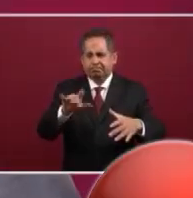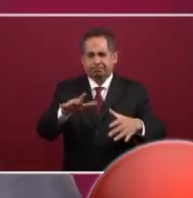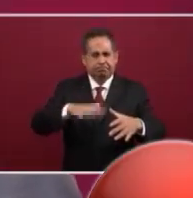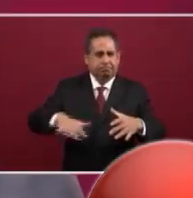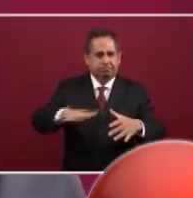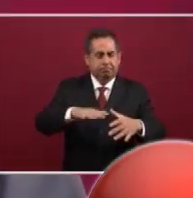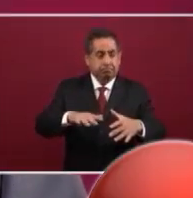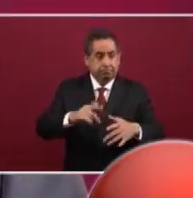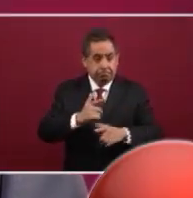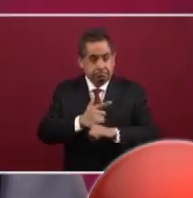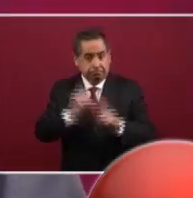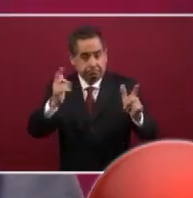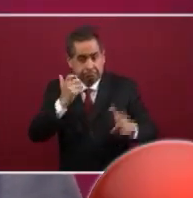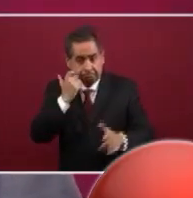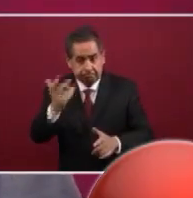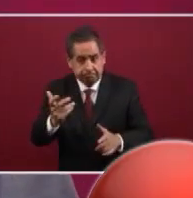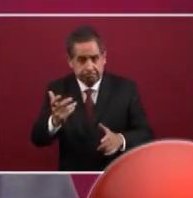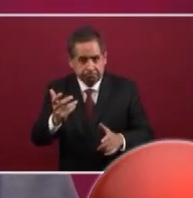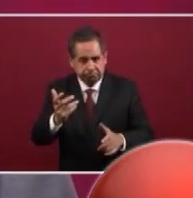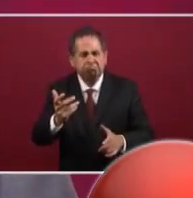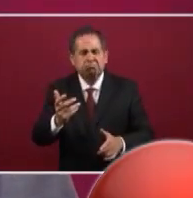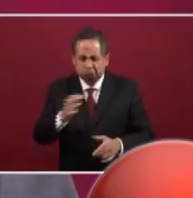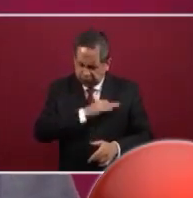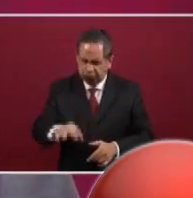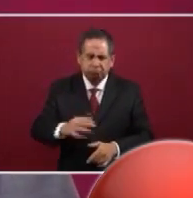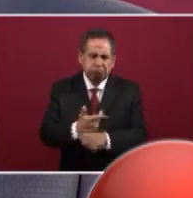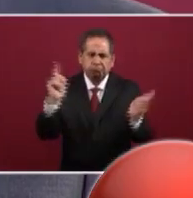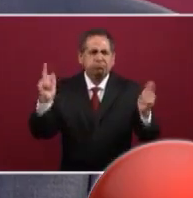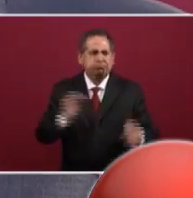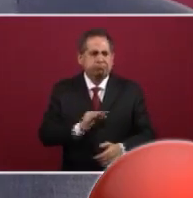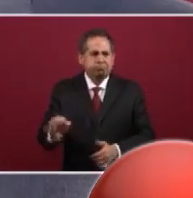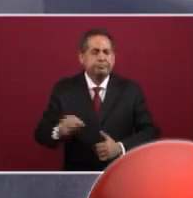libres, lo serán.